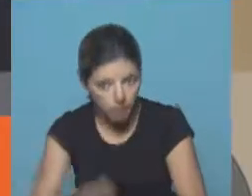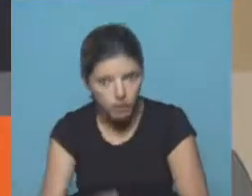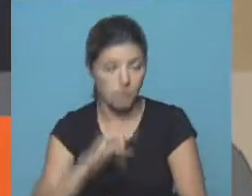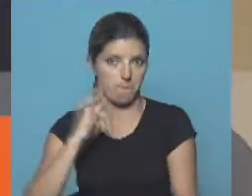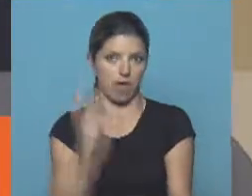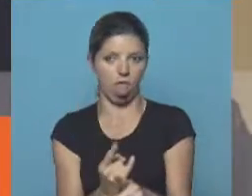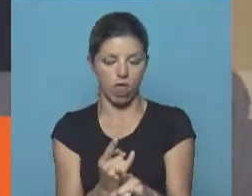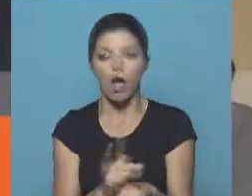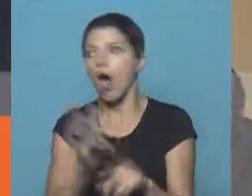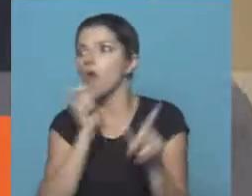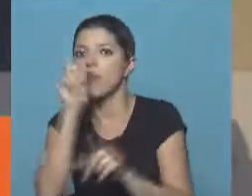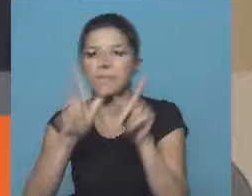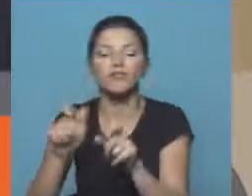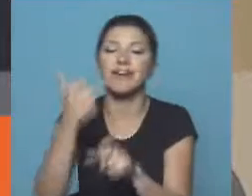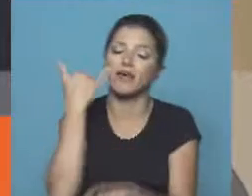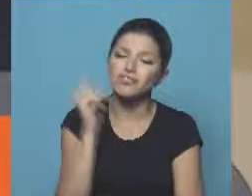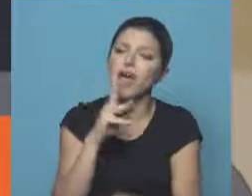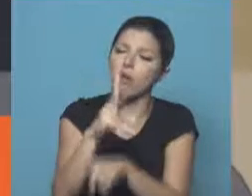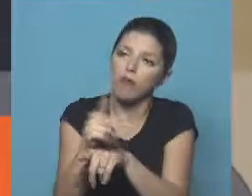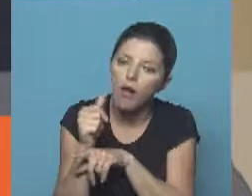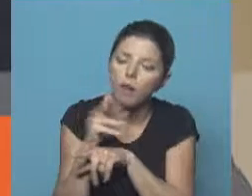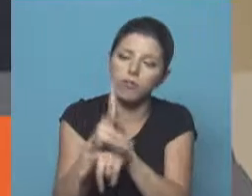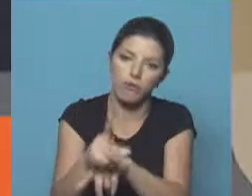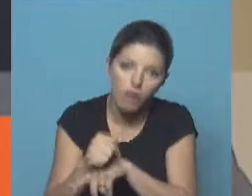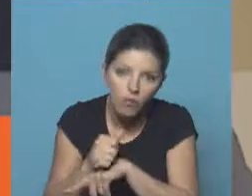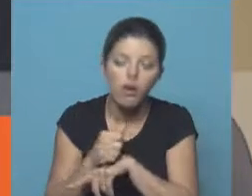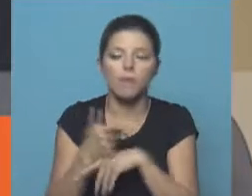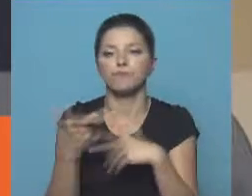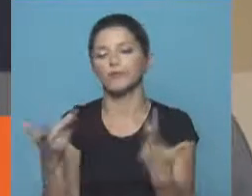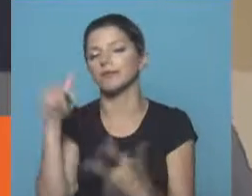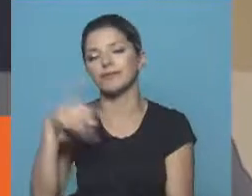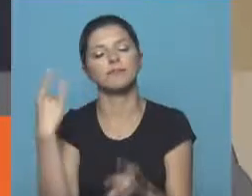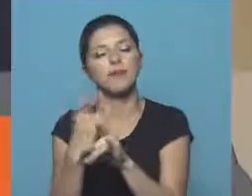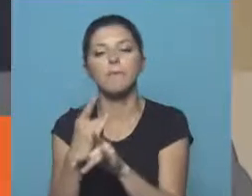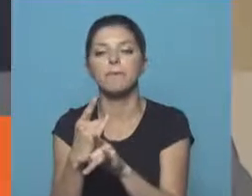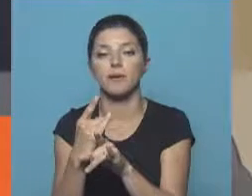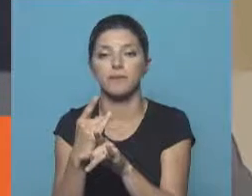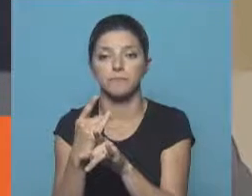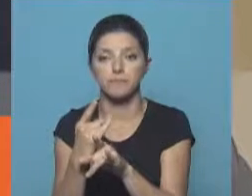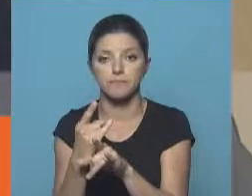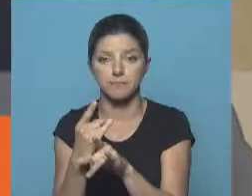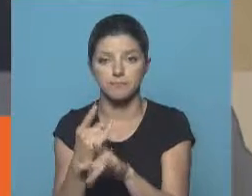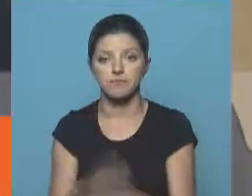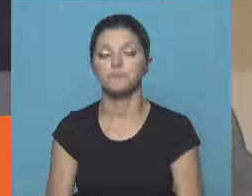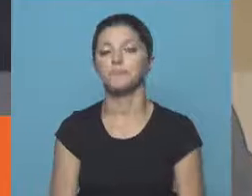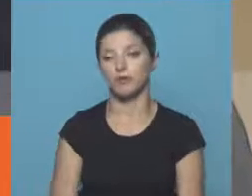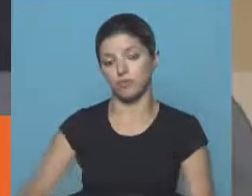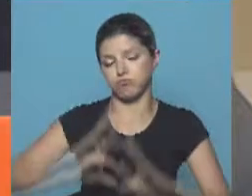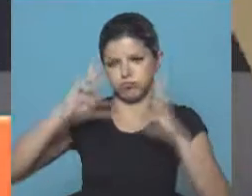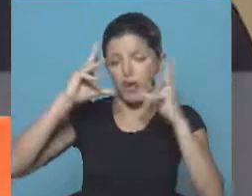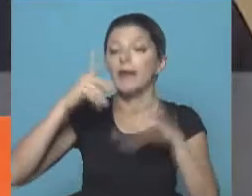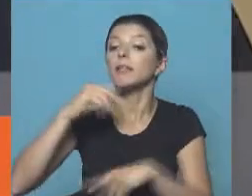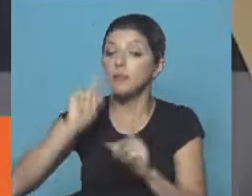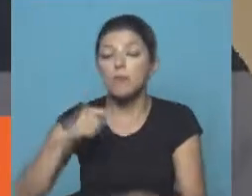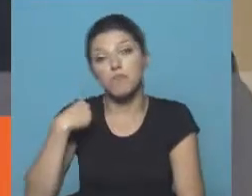gente que por ella sufrió algunos episodios de violencia anteriores entonces siempre la respuesta termina siendo desproporcionada y pobre con un